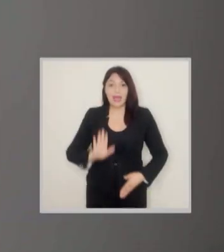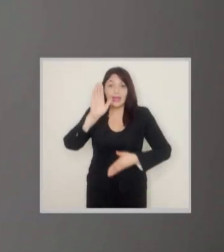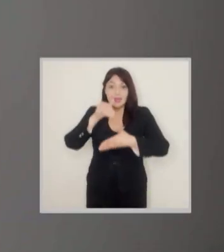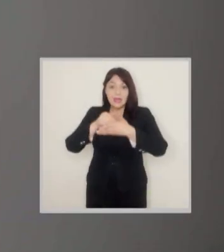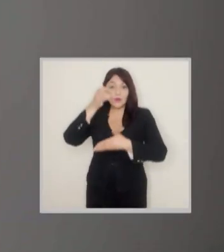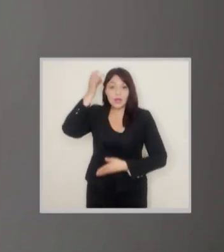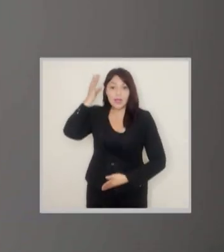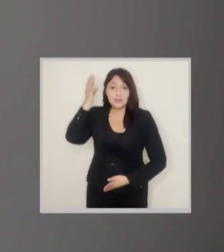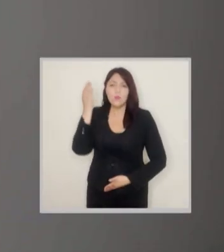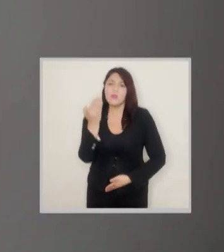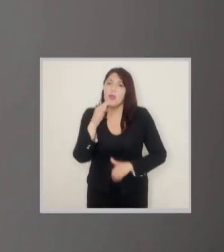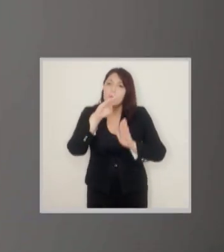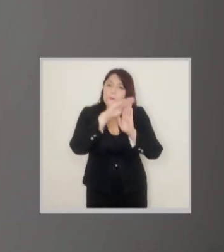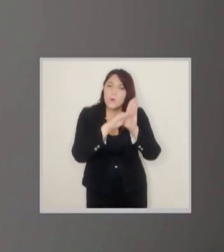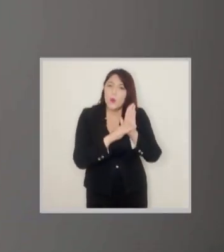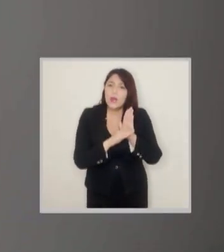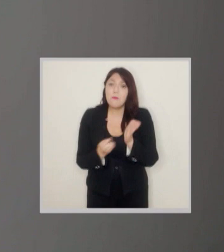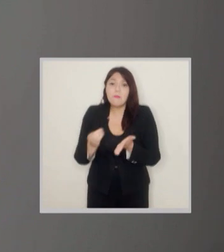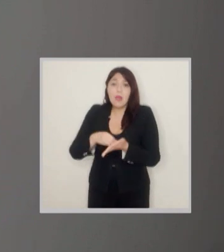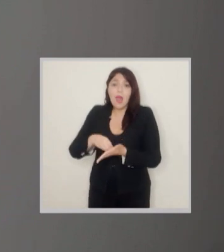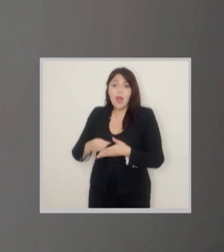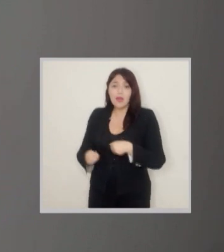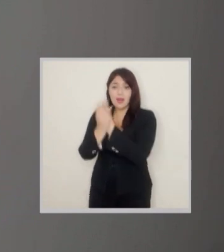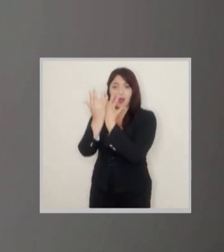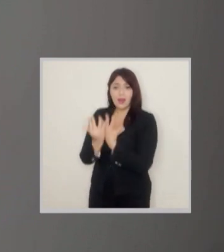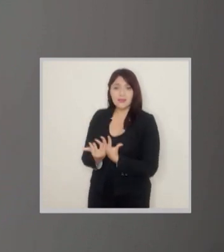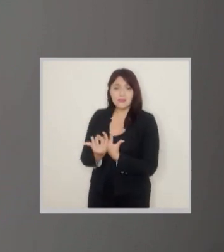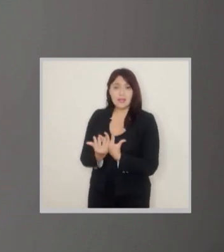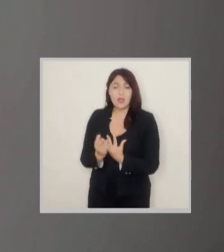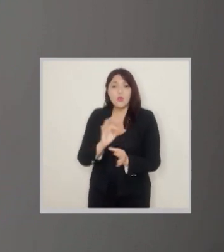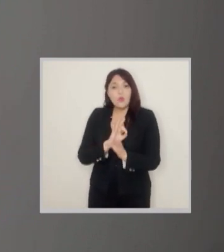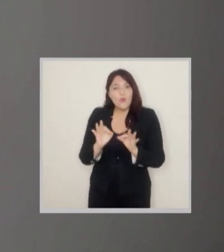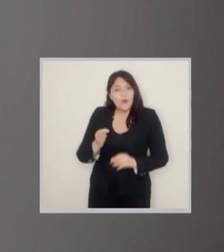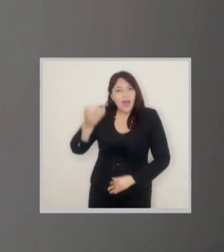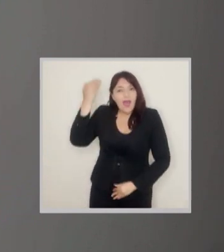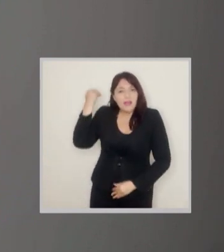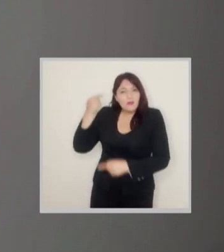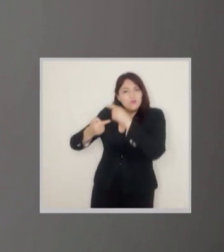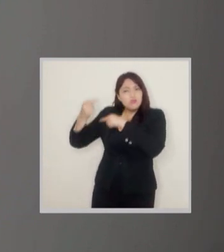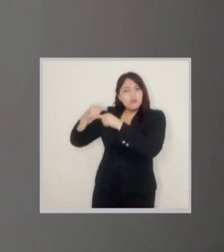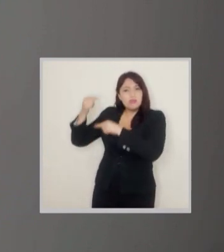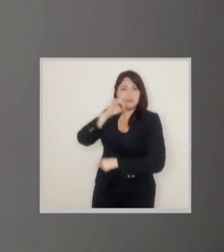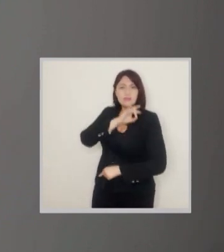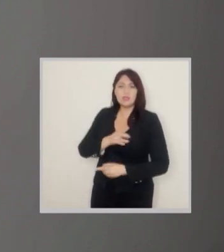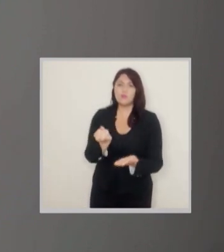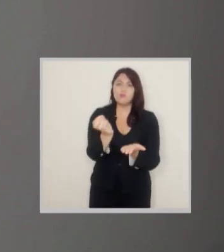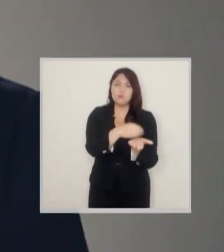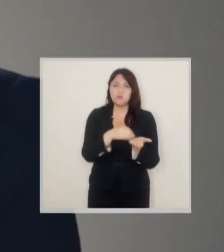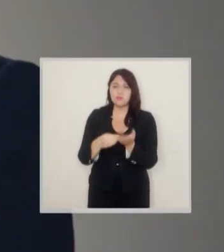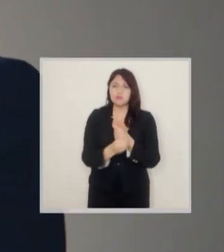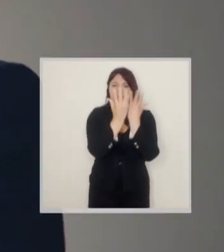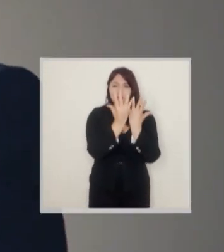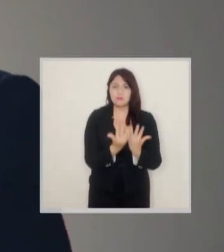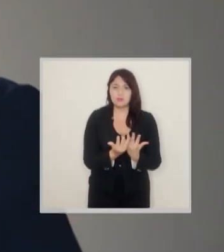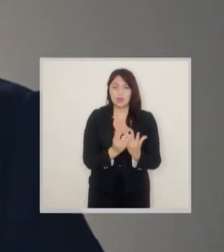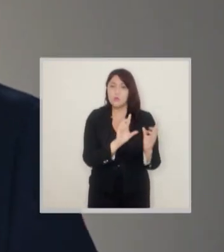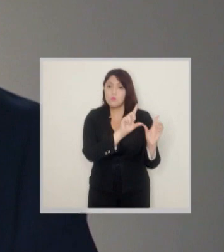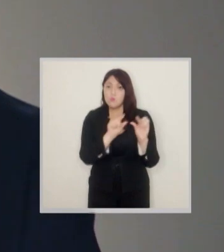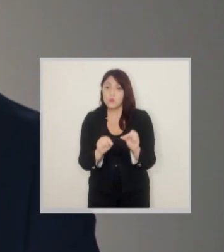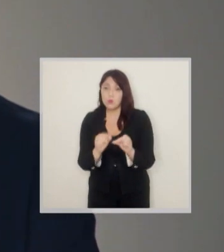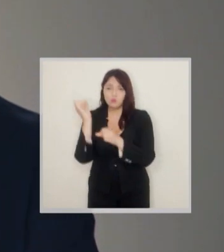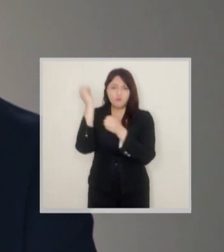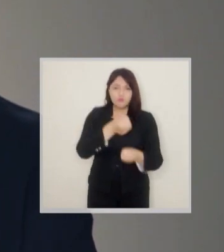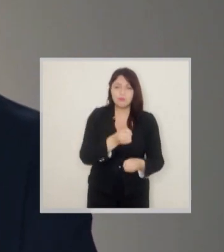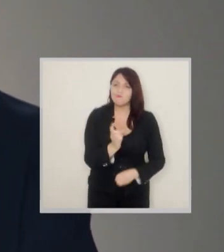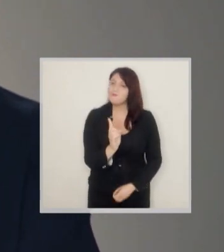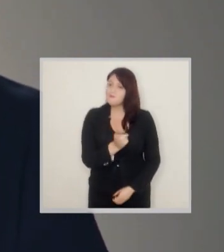Candidato Kast, usted propone más cárceles. ¿Sabía usted que nunca antes en la historia de Chile habían habido tantas cárceles? Y no ha disminuido la tasa de